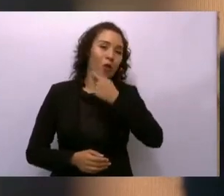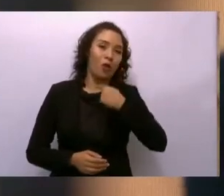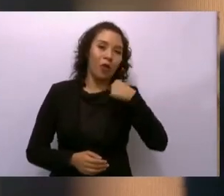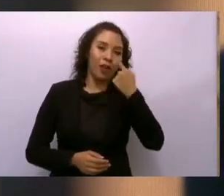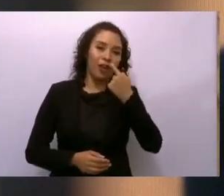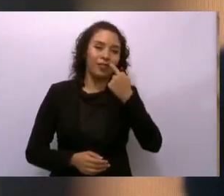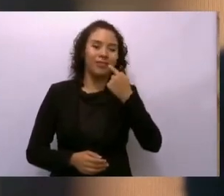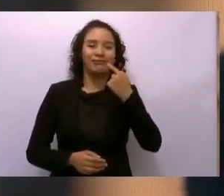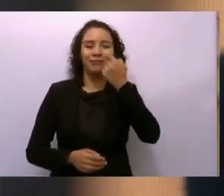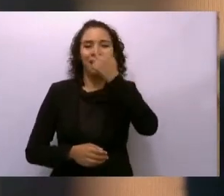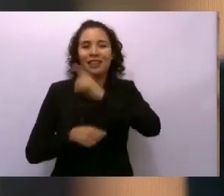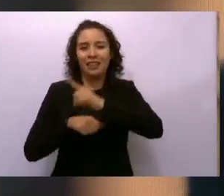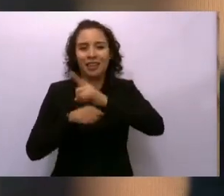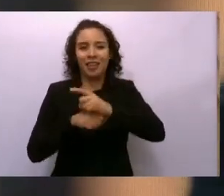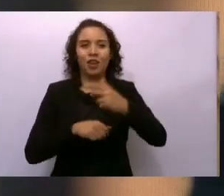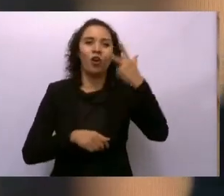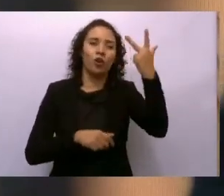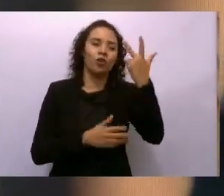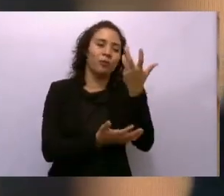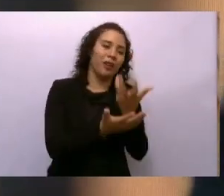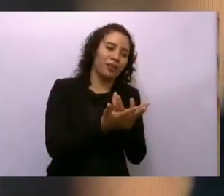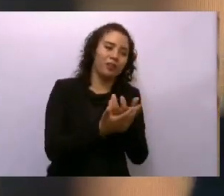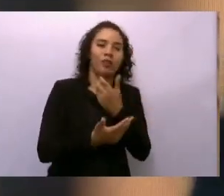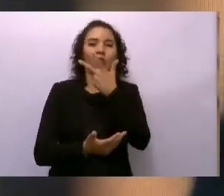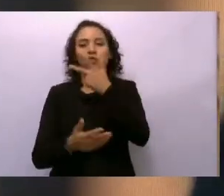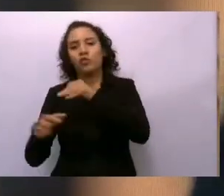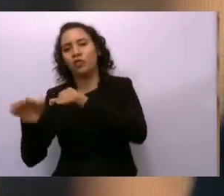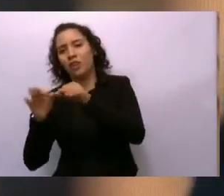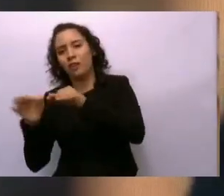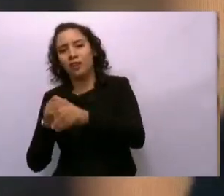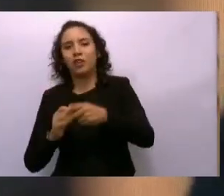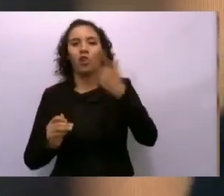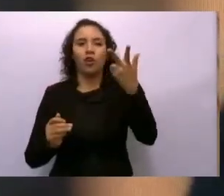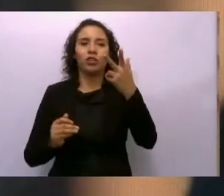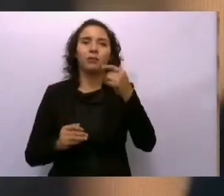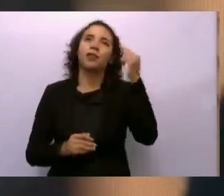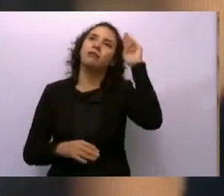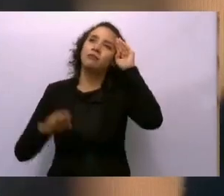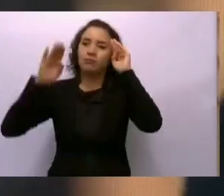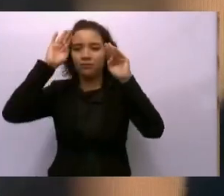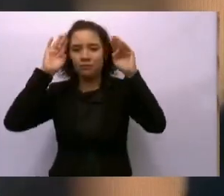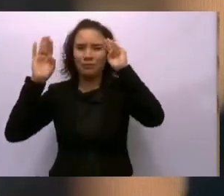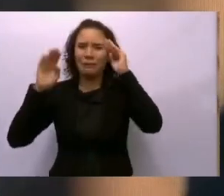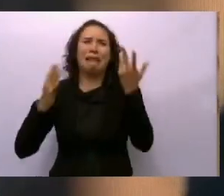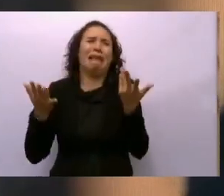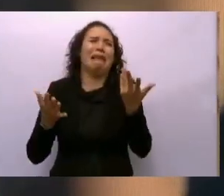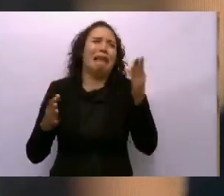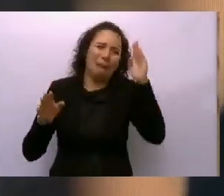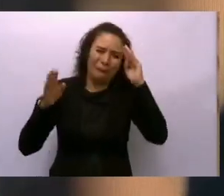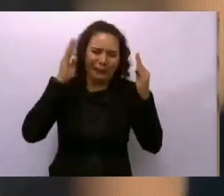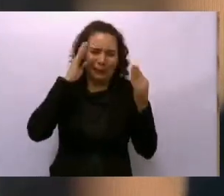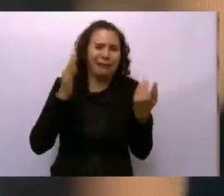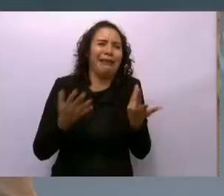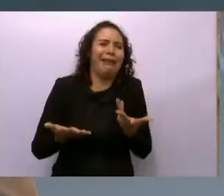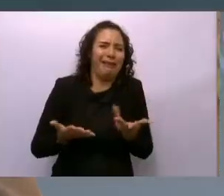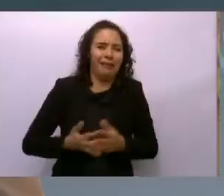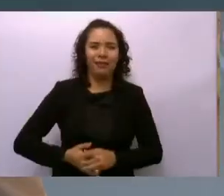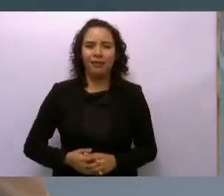8 para trabajar, 8 para descansar y 8 para pensar. ¿Pero qué vamos a estar pensando?